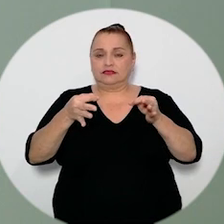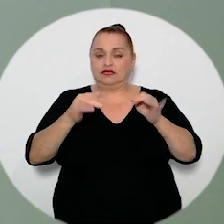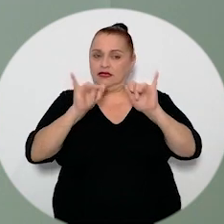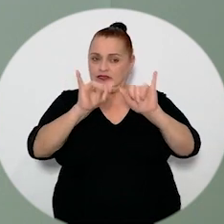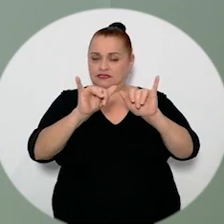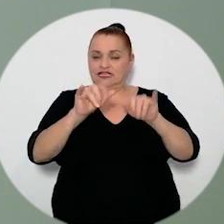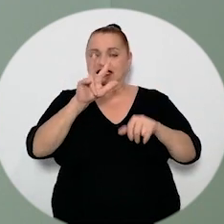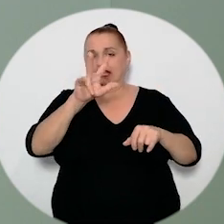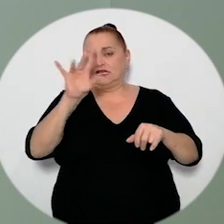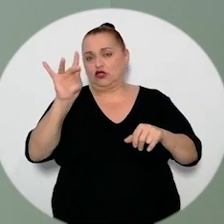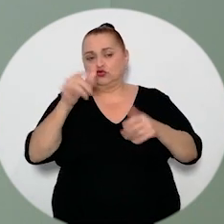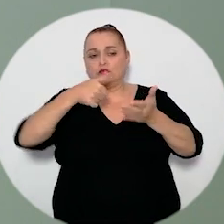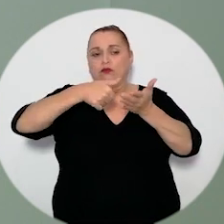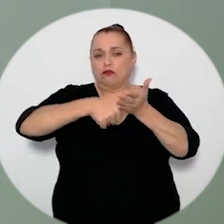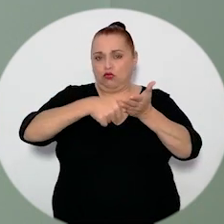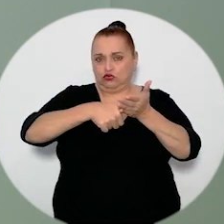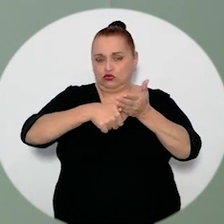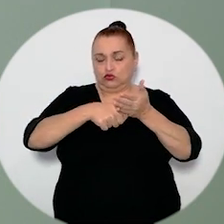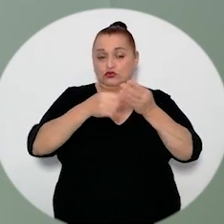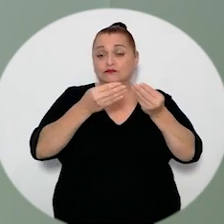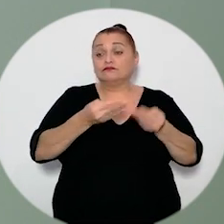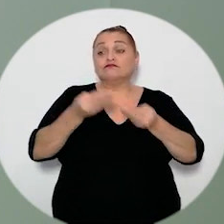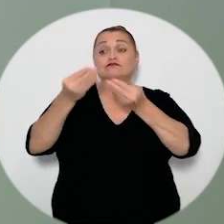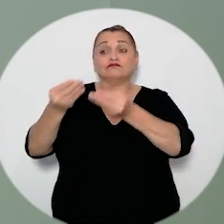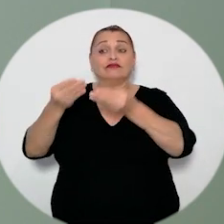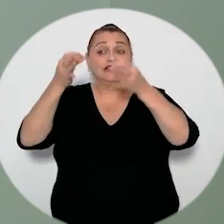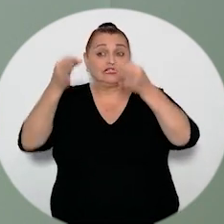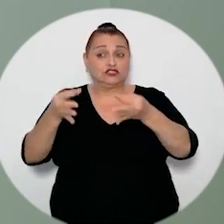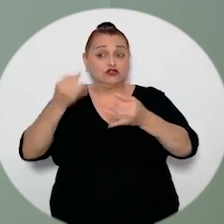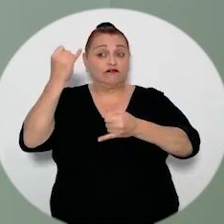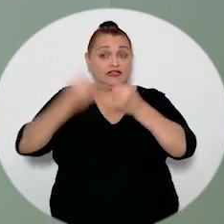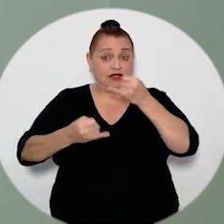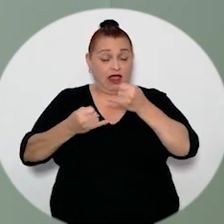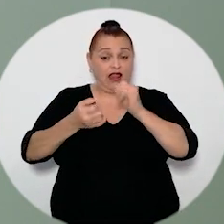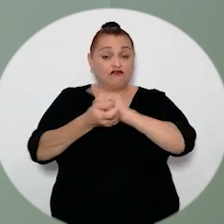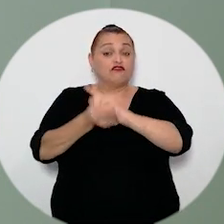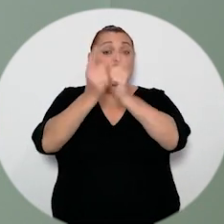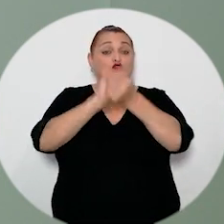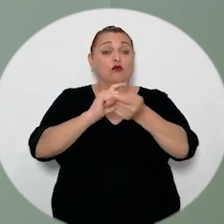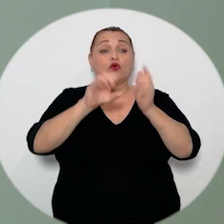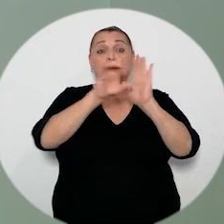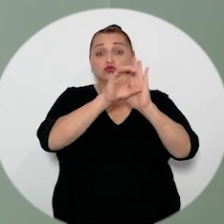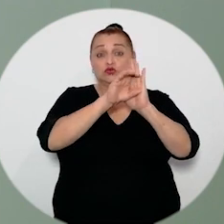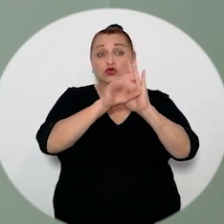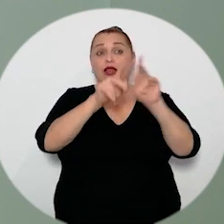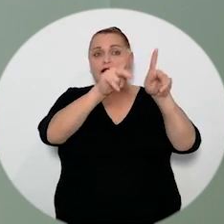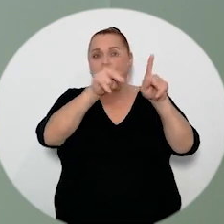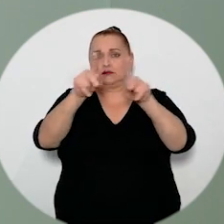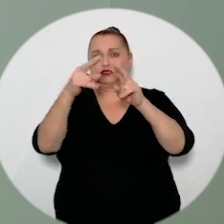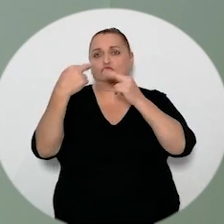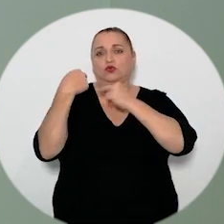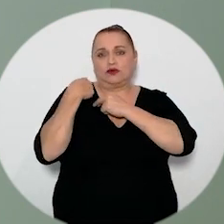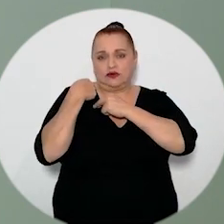determina por 38 votos, trasladando la decisión final de una reforma constitucional